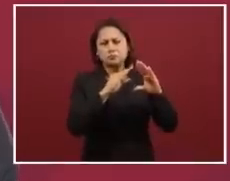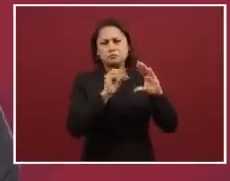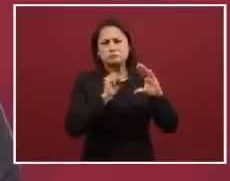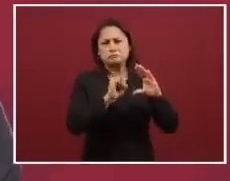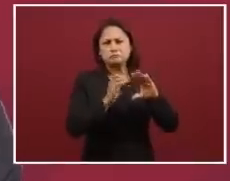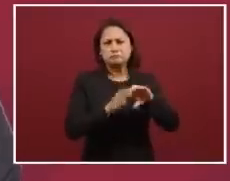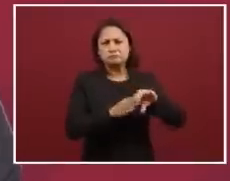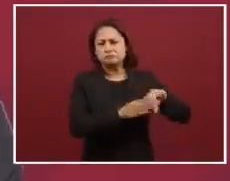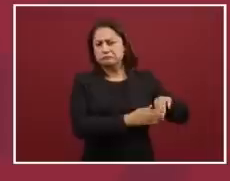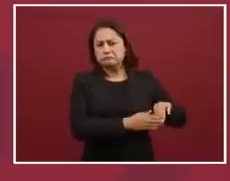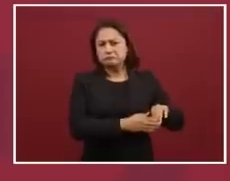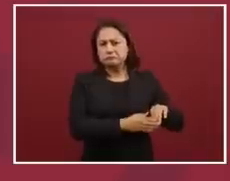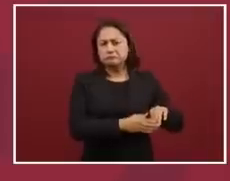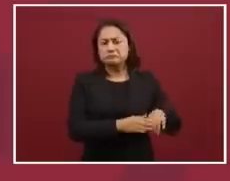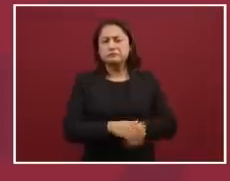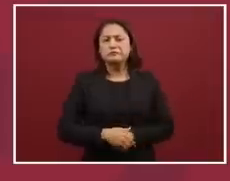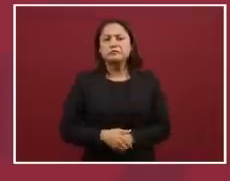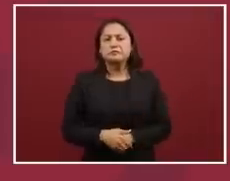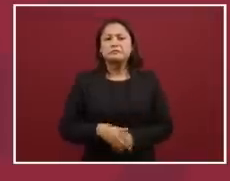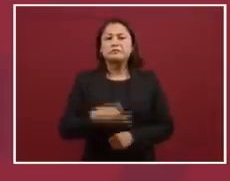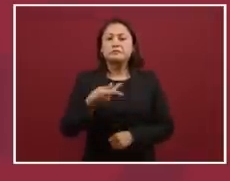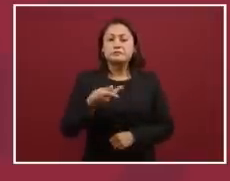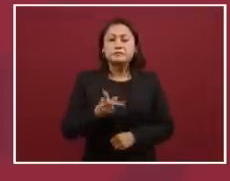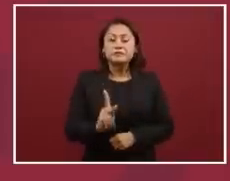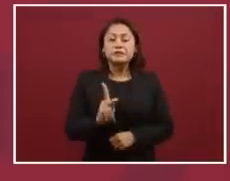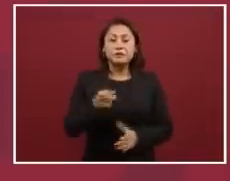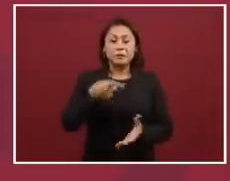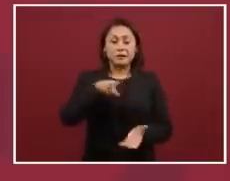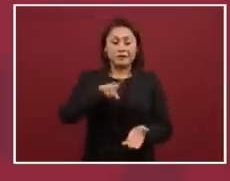libro de valores,